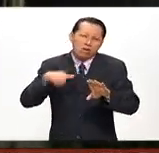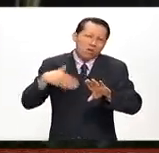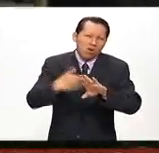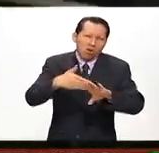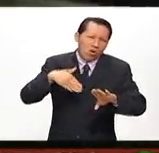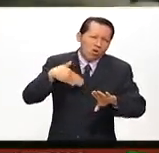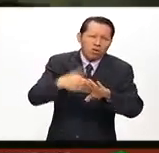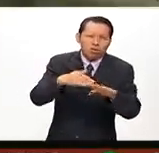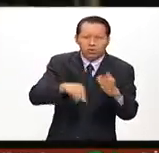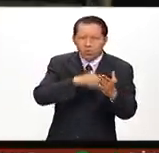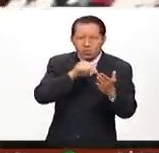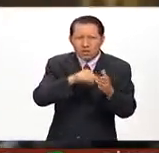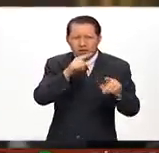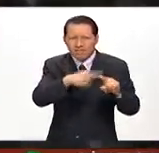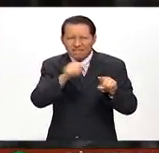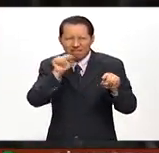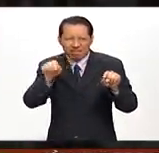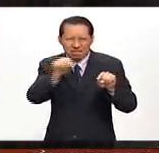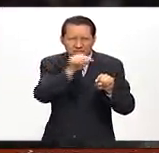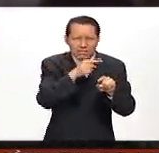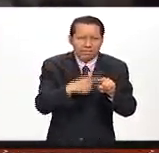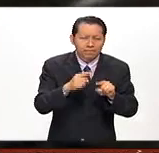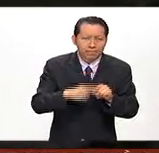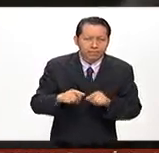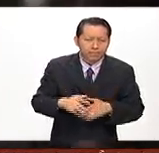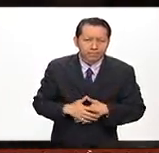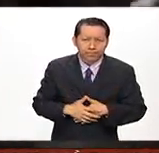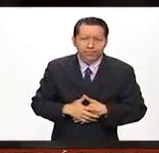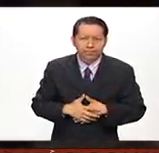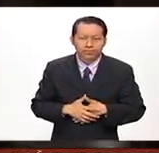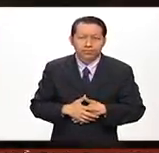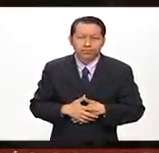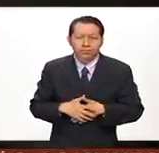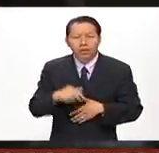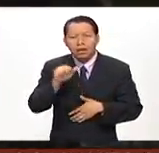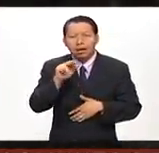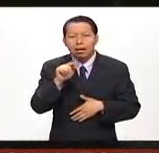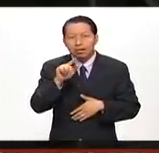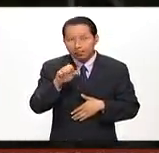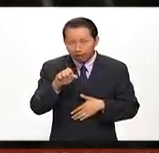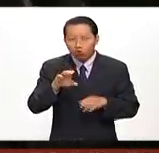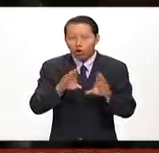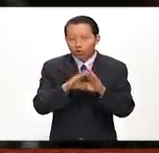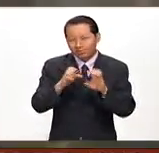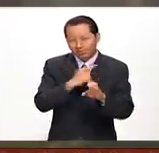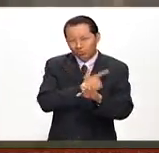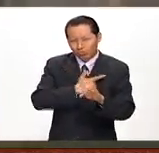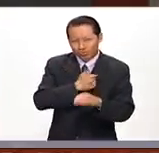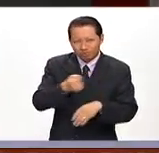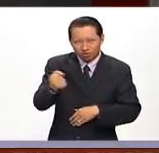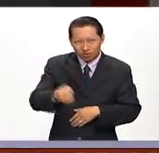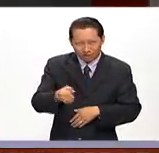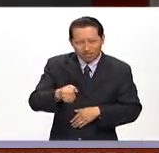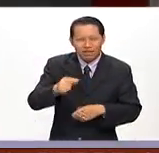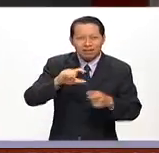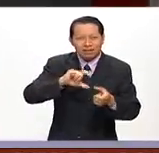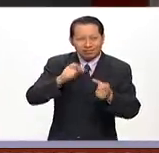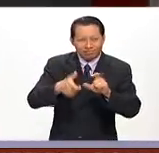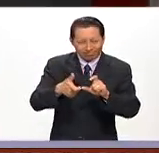pero que sí debilitan a los cuerpos de seguridad. Arlene, ¿cómo estás? Qué gusto saludarte y tenerte siempre aquí en México al